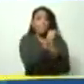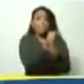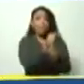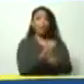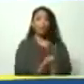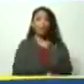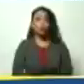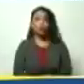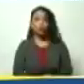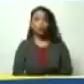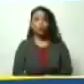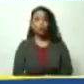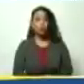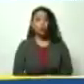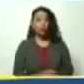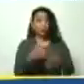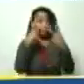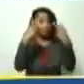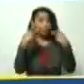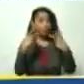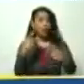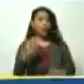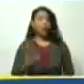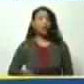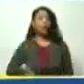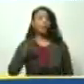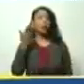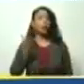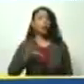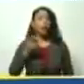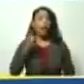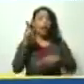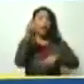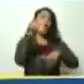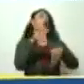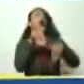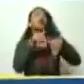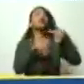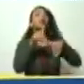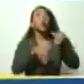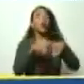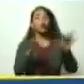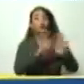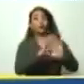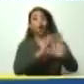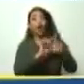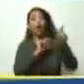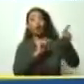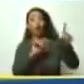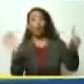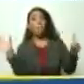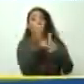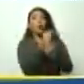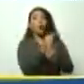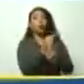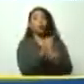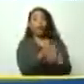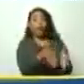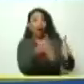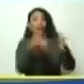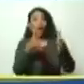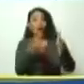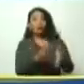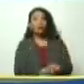y fíjate que importante que en esas elecciones ya ellos lograron ganar